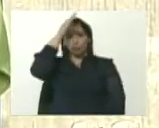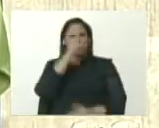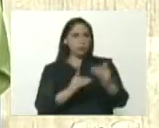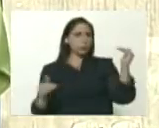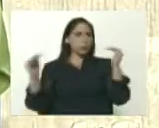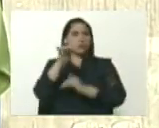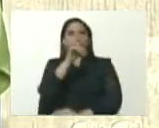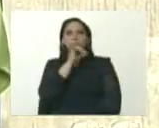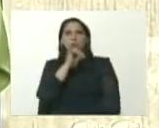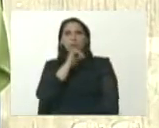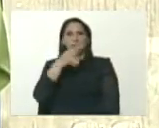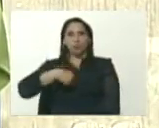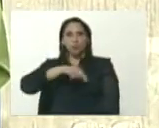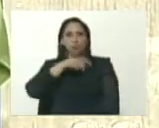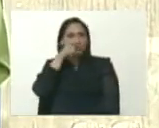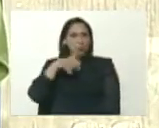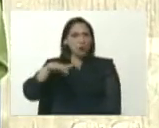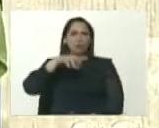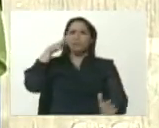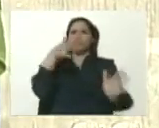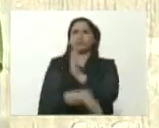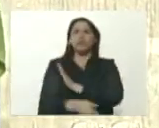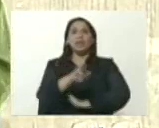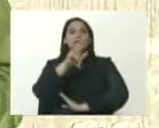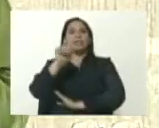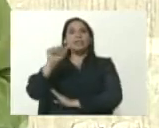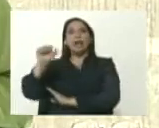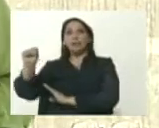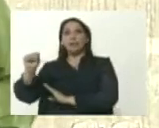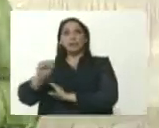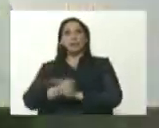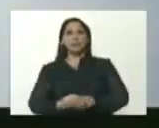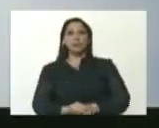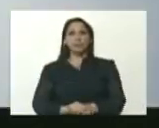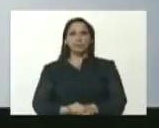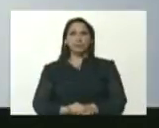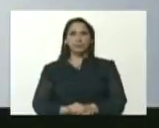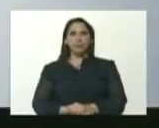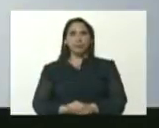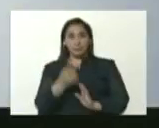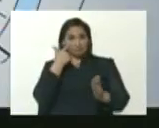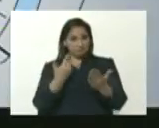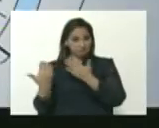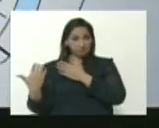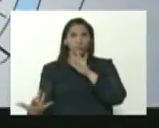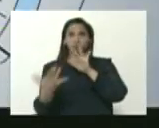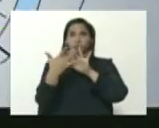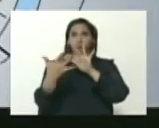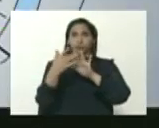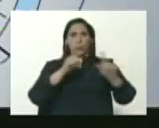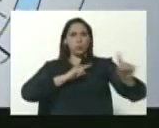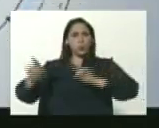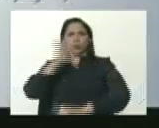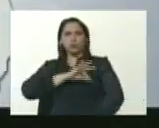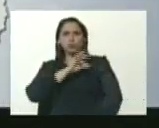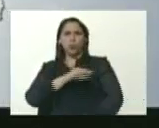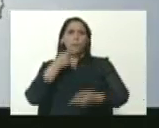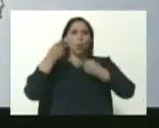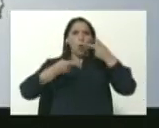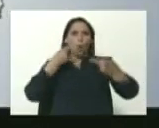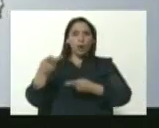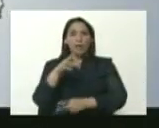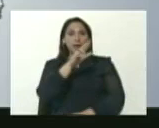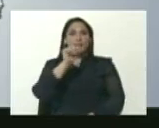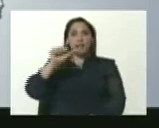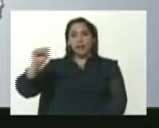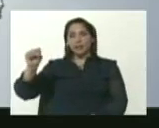la información a nuestro pueblo. ¿Qué son las RAS? Adelante. La Red de Articulación y Acción Sociopolítica RAS es un